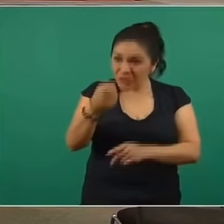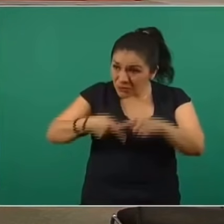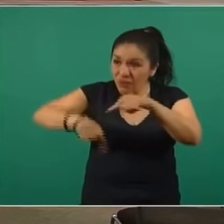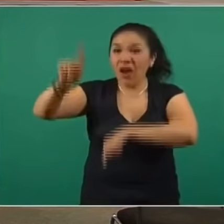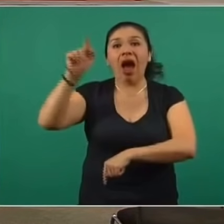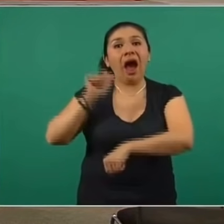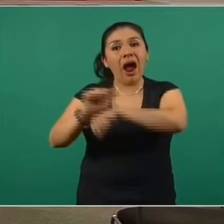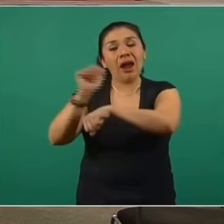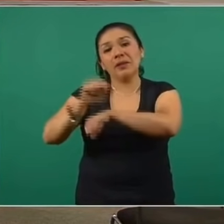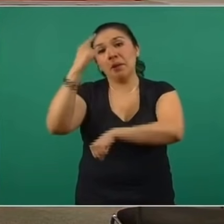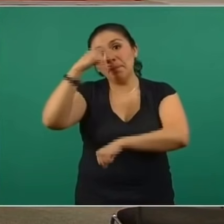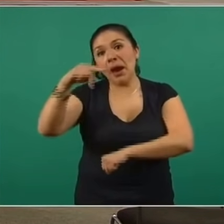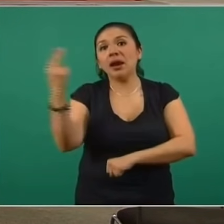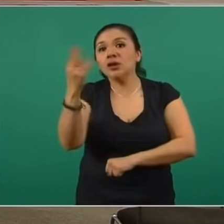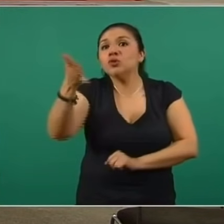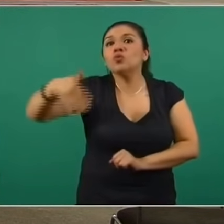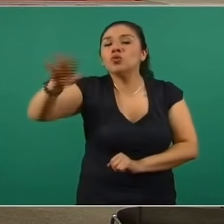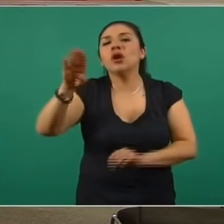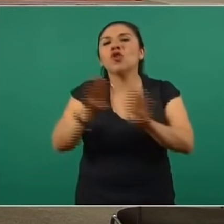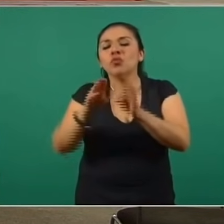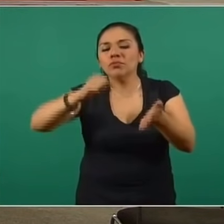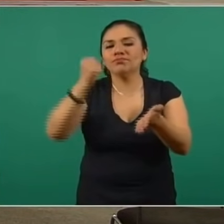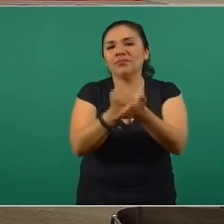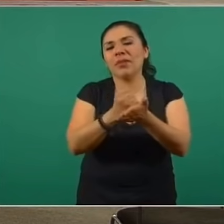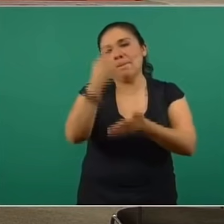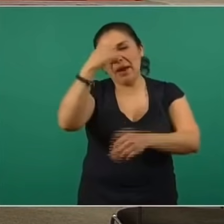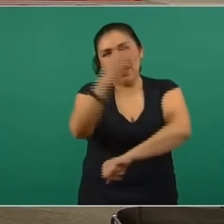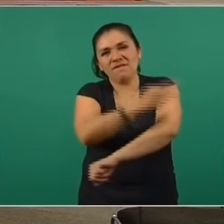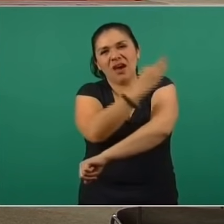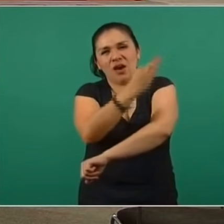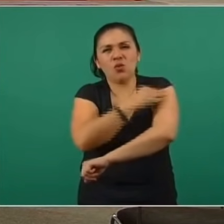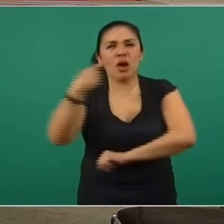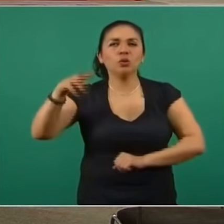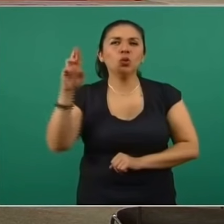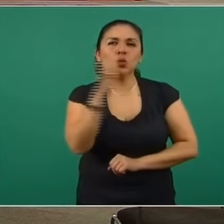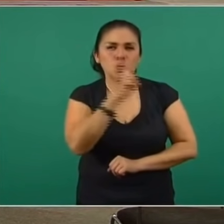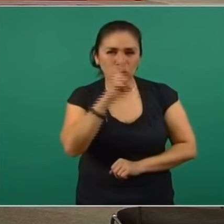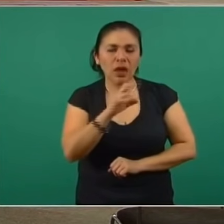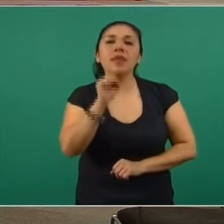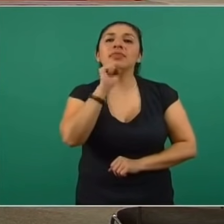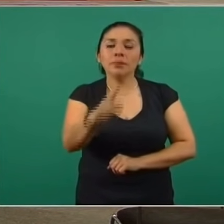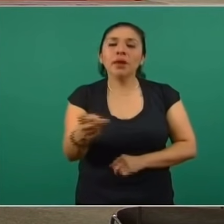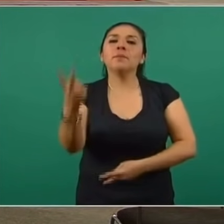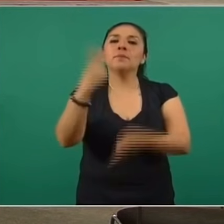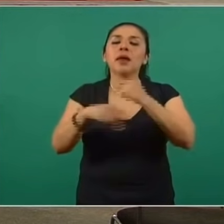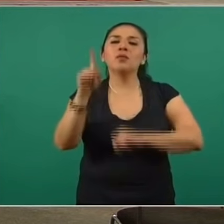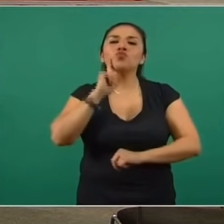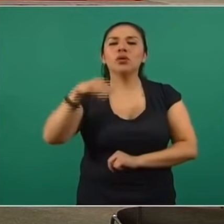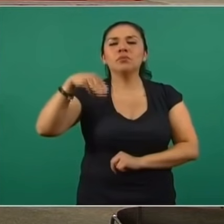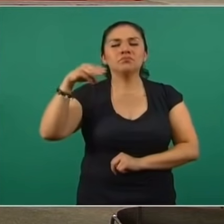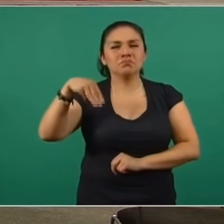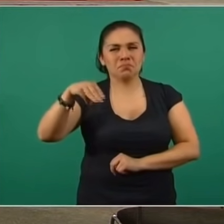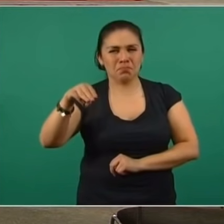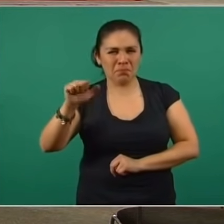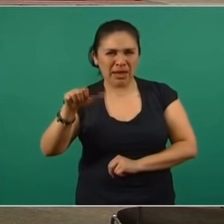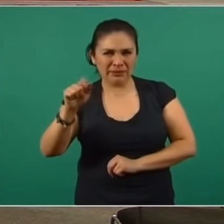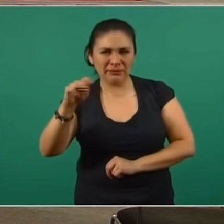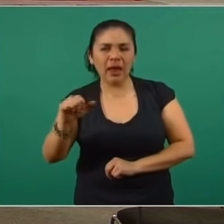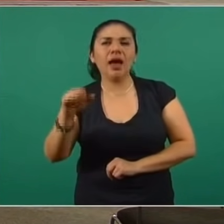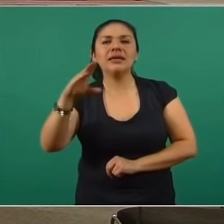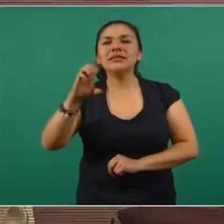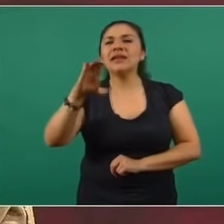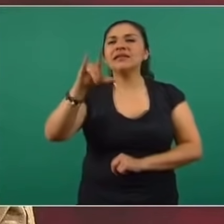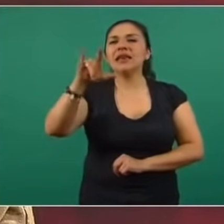la vacuna Sputnik V. También le acompañará la maestra Cecilia Nicolini, quien es